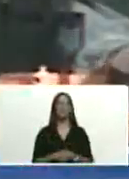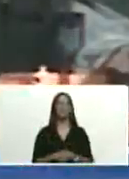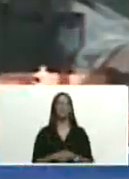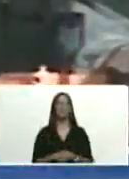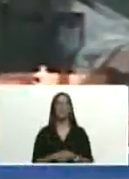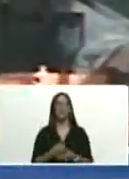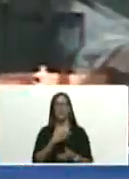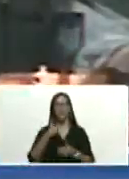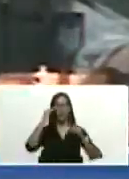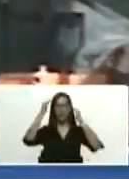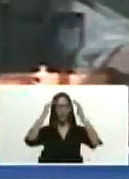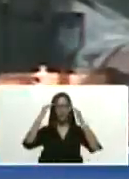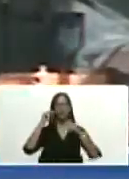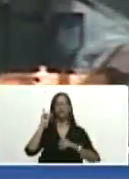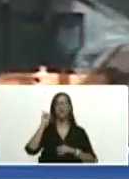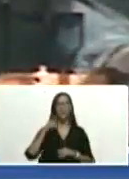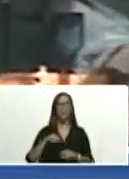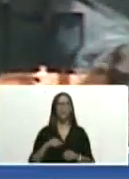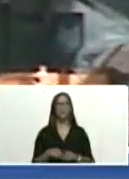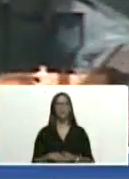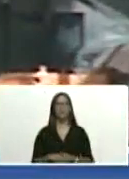quiero saludar también